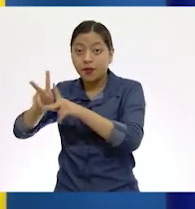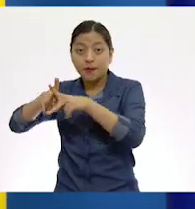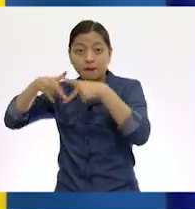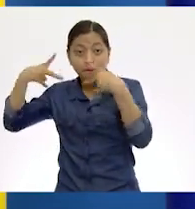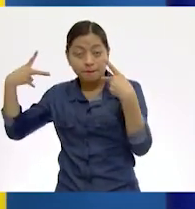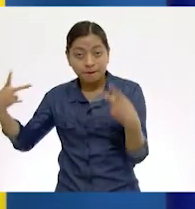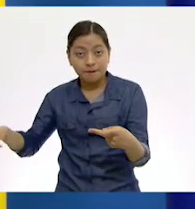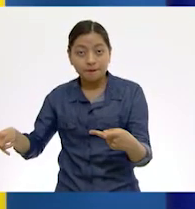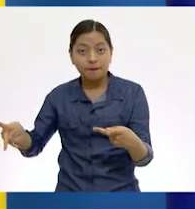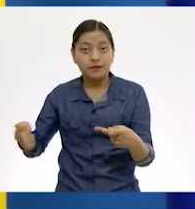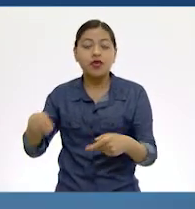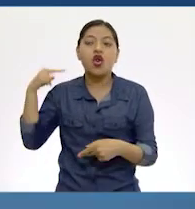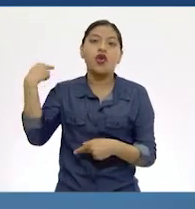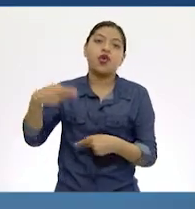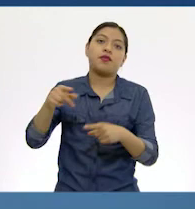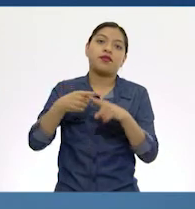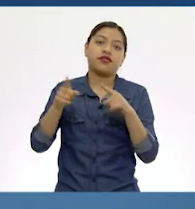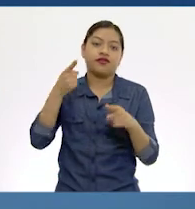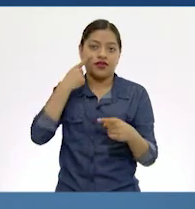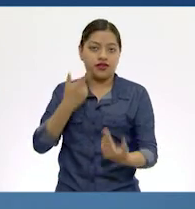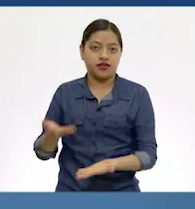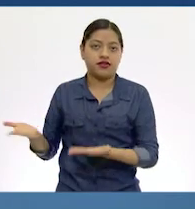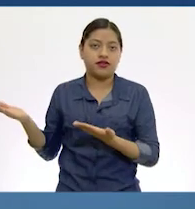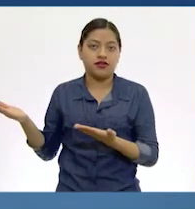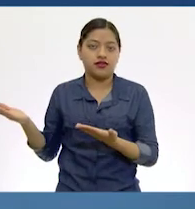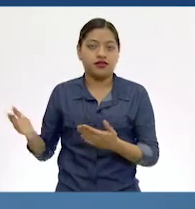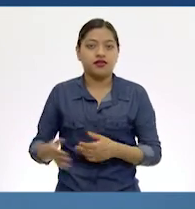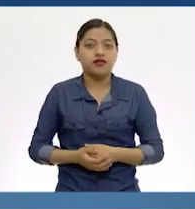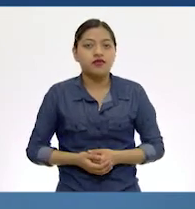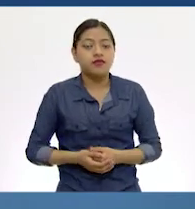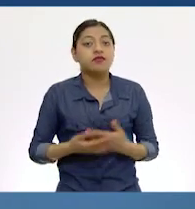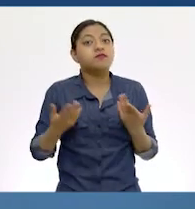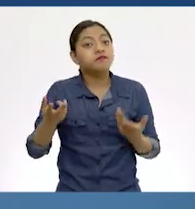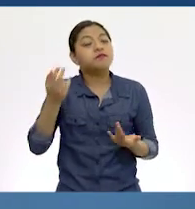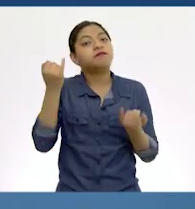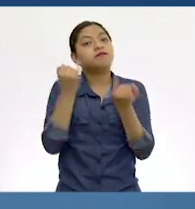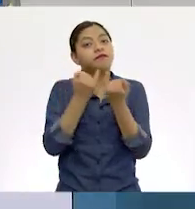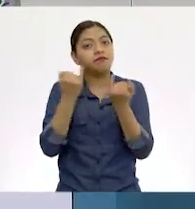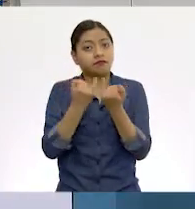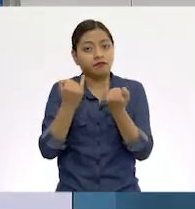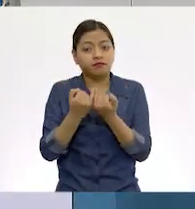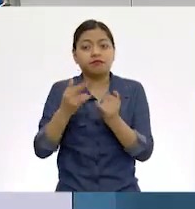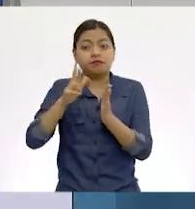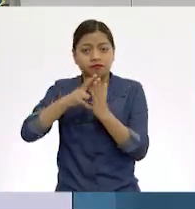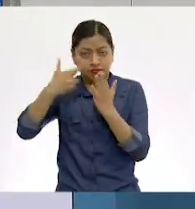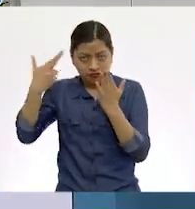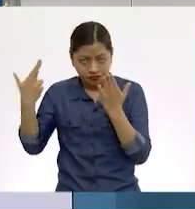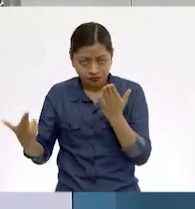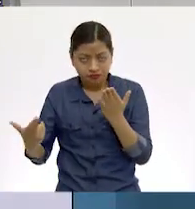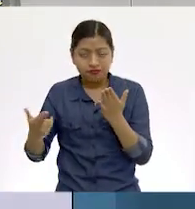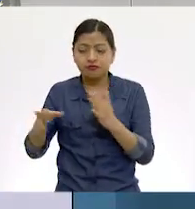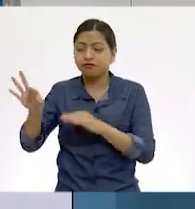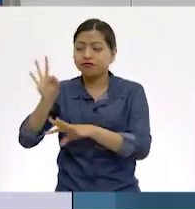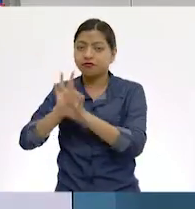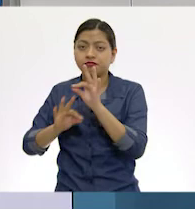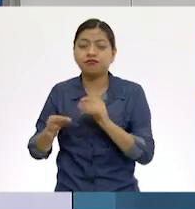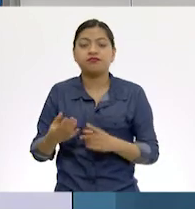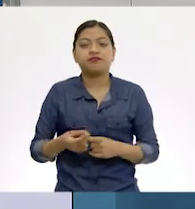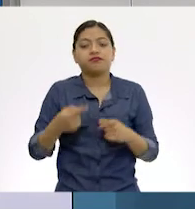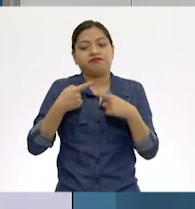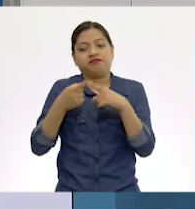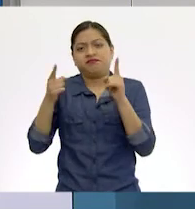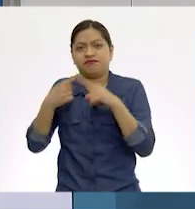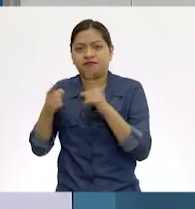de referencia hemerográfica. También entran en ese conjunto los artículos de las revistas y, finalmente,